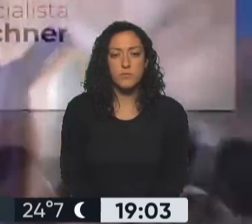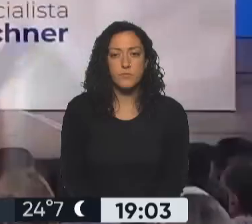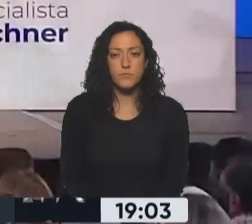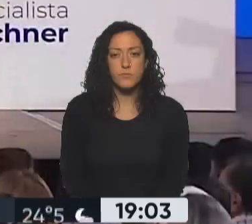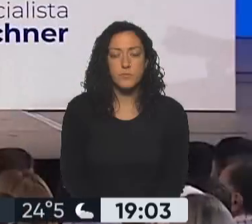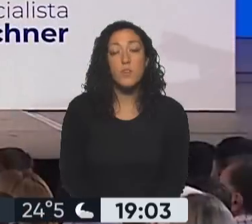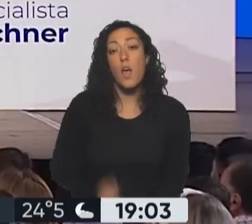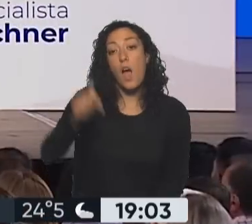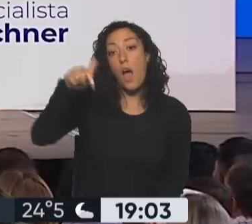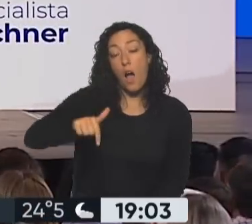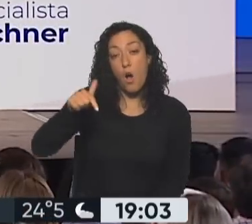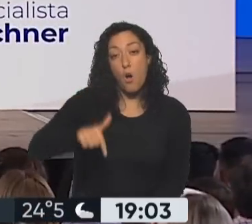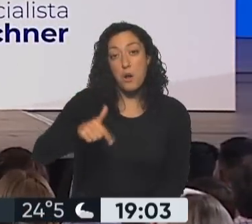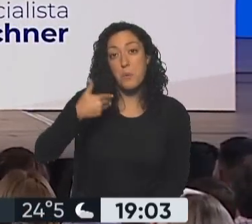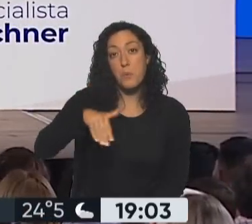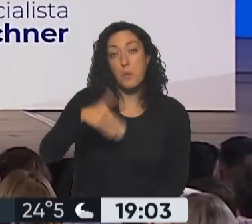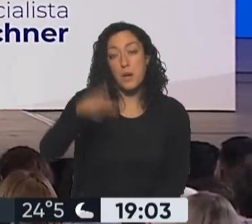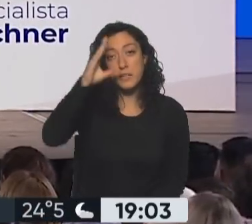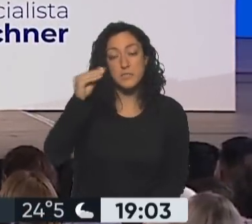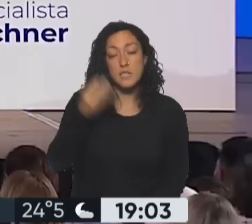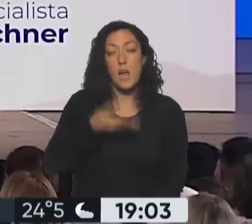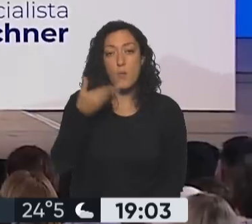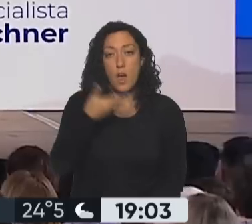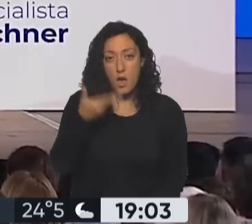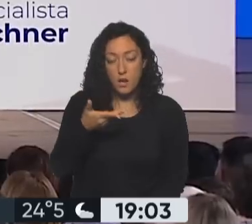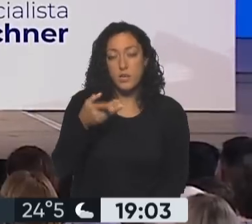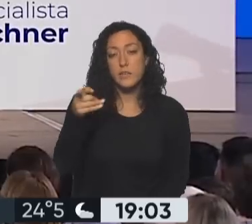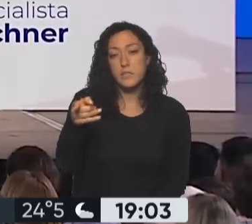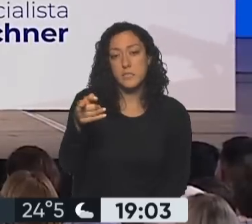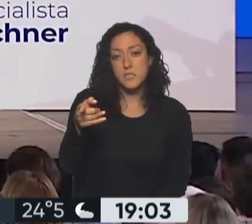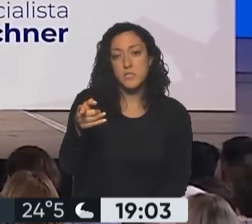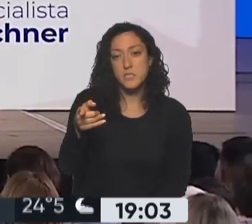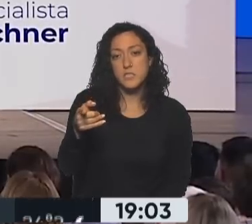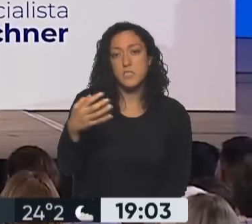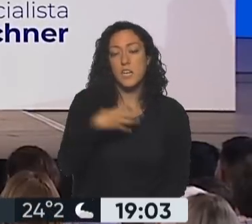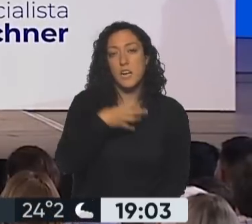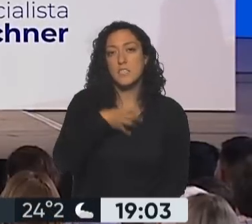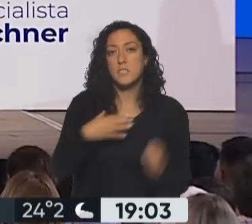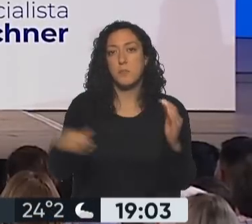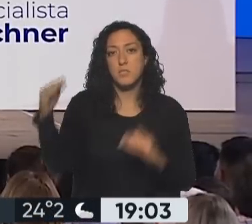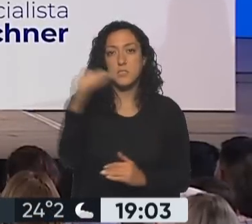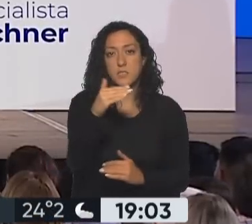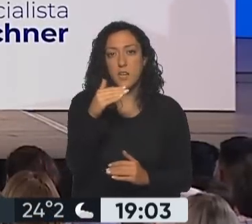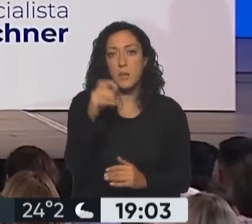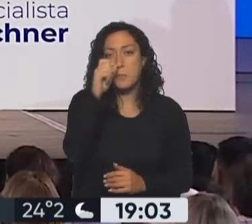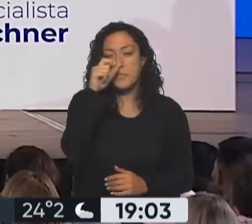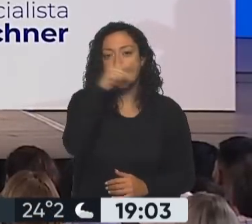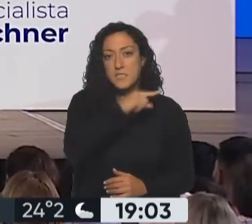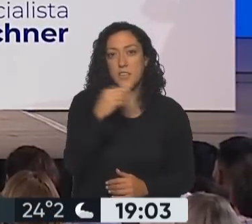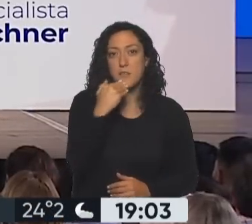Es momento ahora de escuchar la palabra de Cristina, quien realizará la clase magistral 27 de